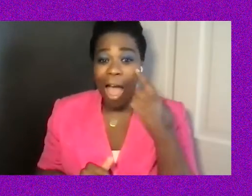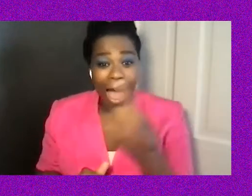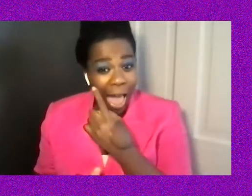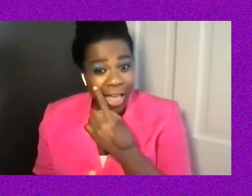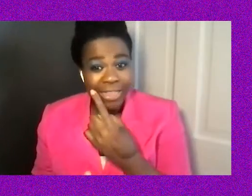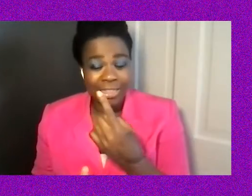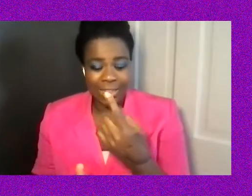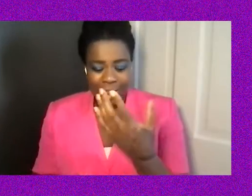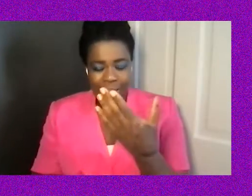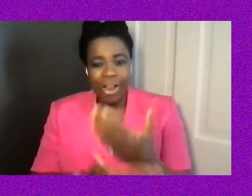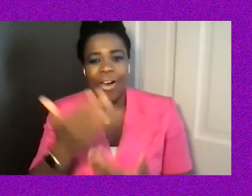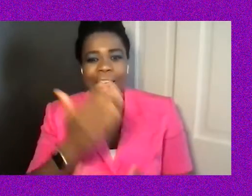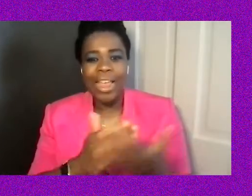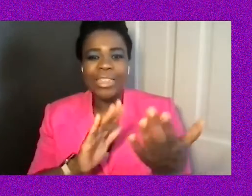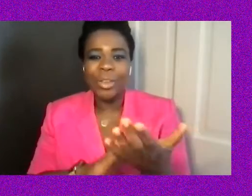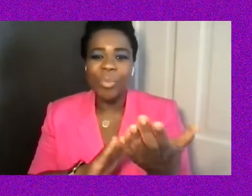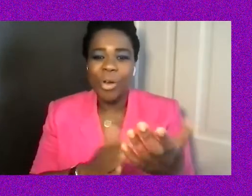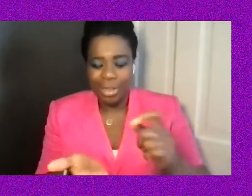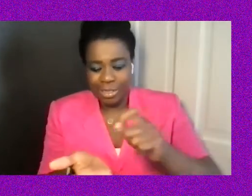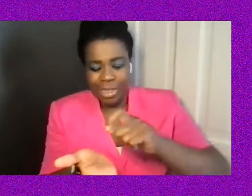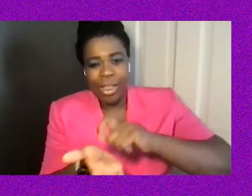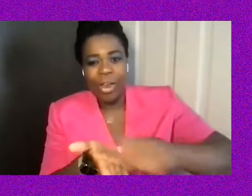madrugadora.